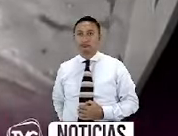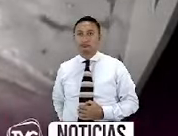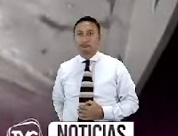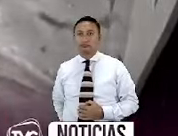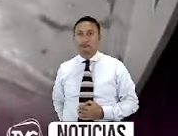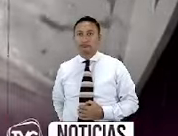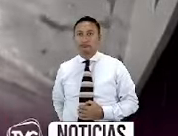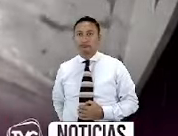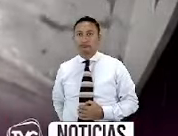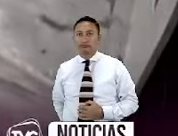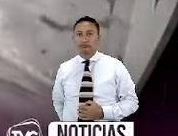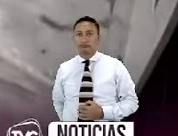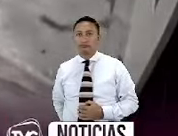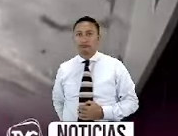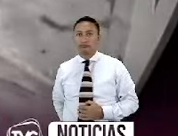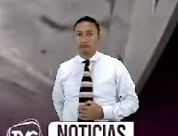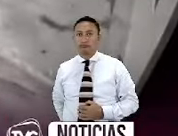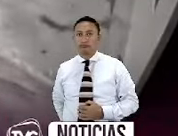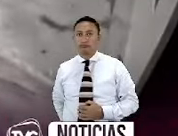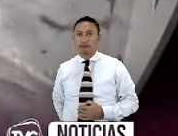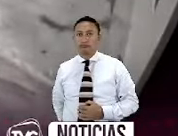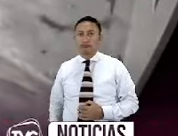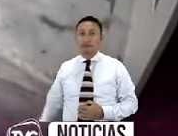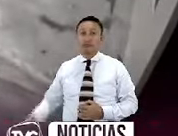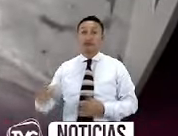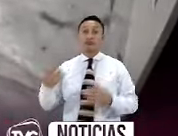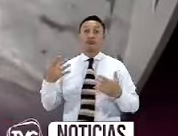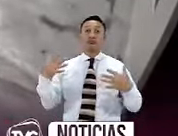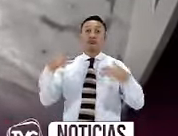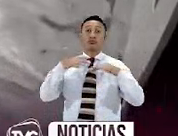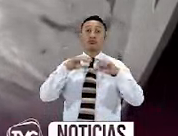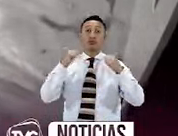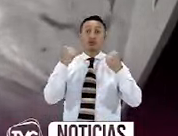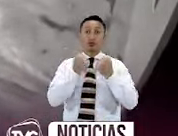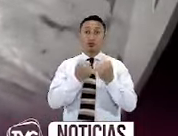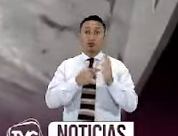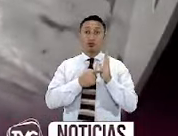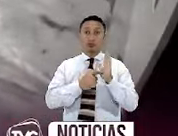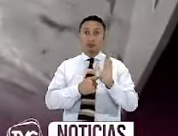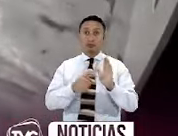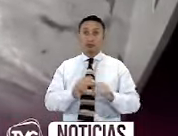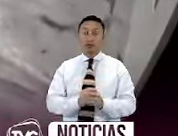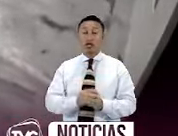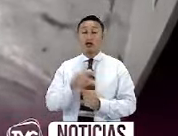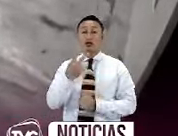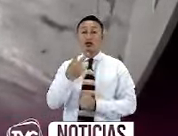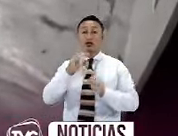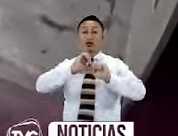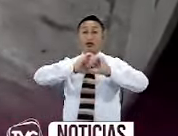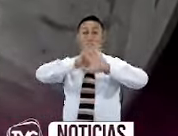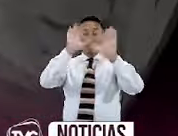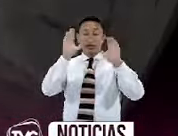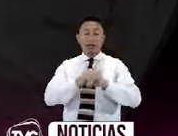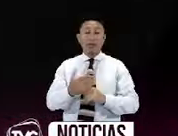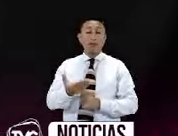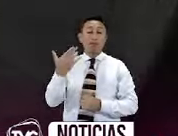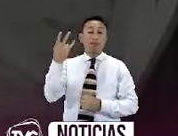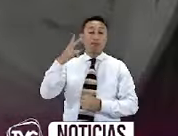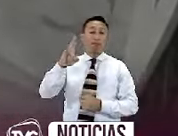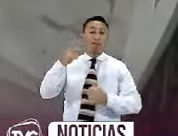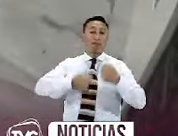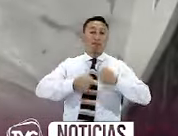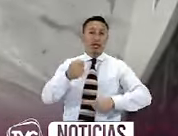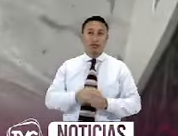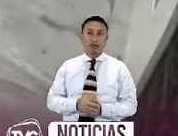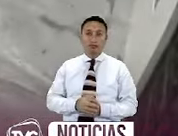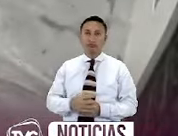El hecho se viralizó por las redes sociales. Fue registrado alrededor de las 2:30 de la madrugada del pasado 17 de mayo. En este se ve la llegada